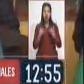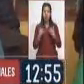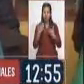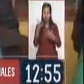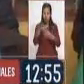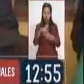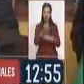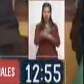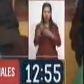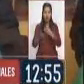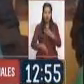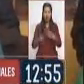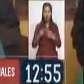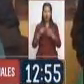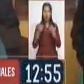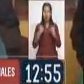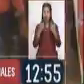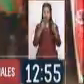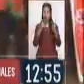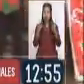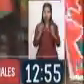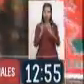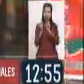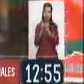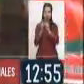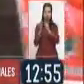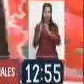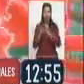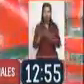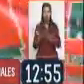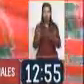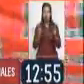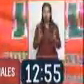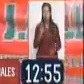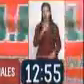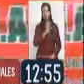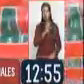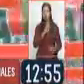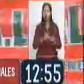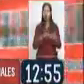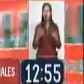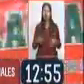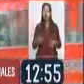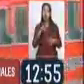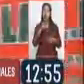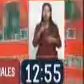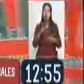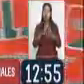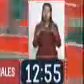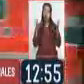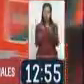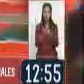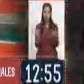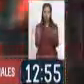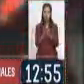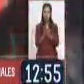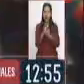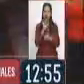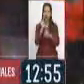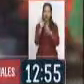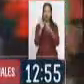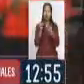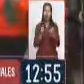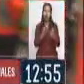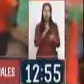profesionales, está conformada por agrupaciones ciudadanas. De acuerdo a los dirigentes de esta organización política, en un congreso eso elegirán a los candidatos a